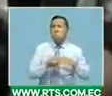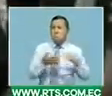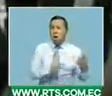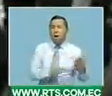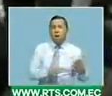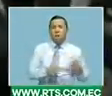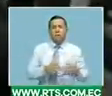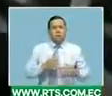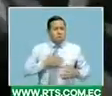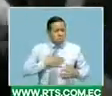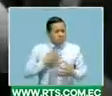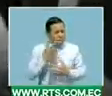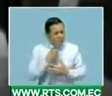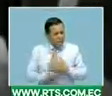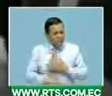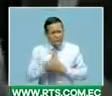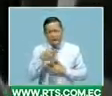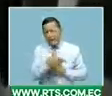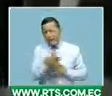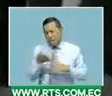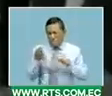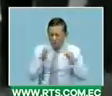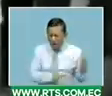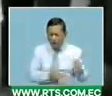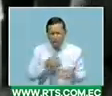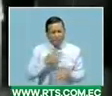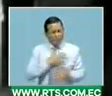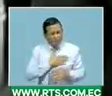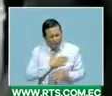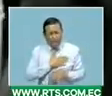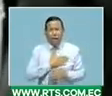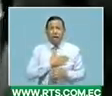¡Le hizo lo que él quiso! ¡La ahorcó!